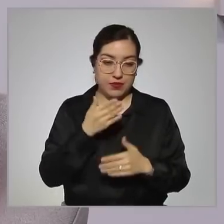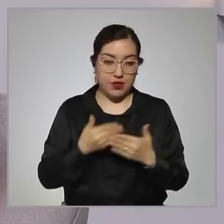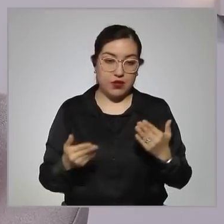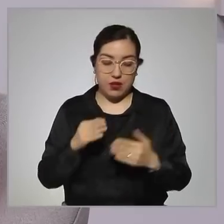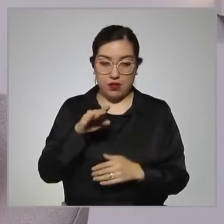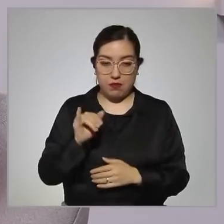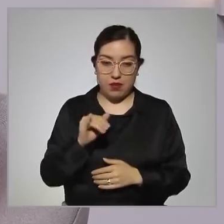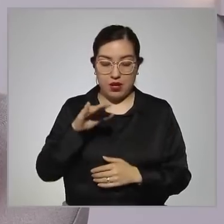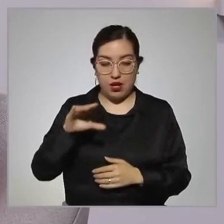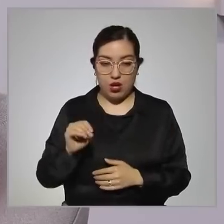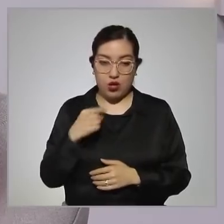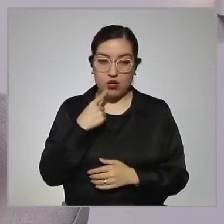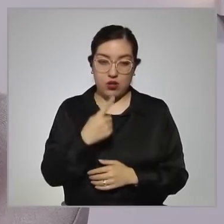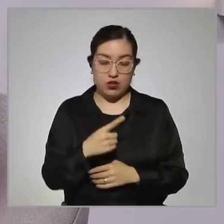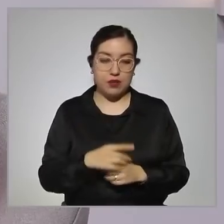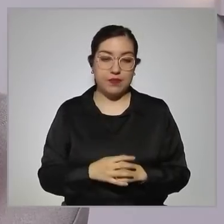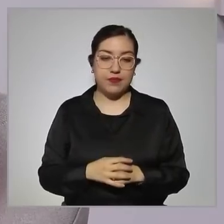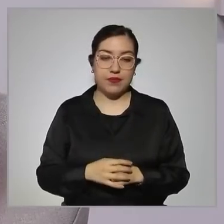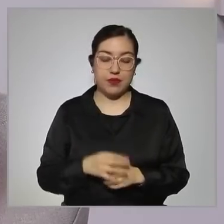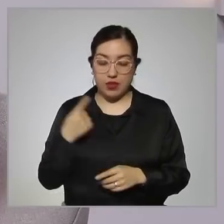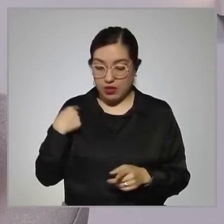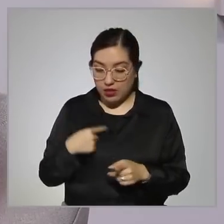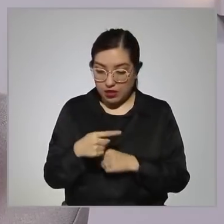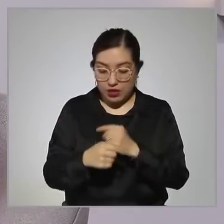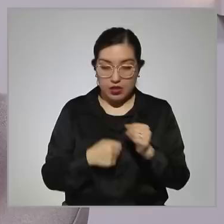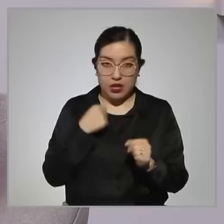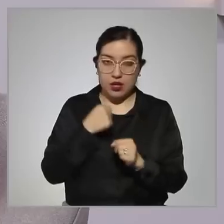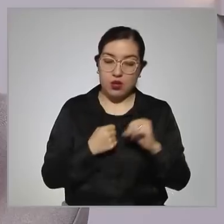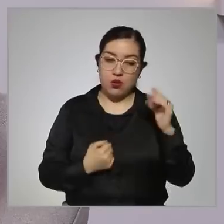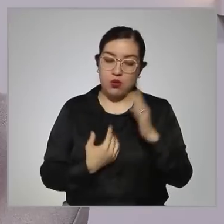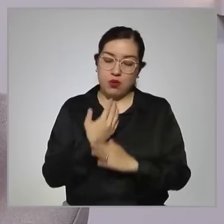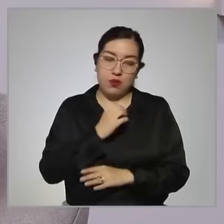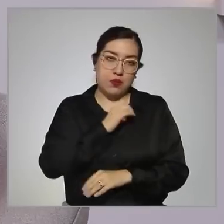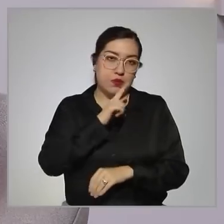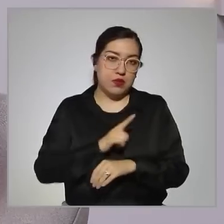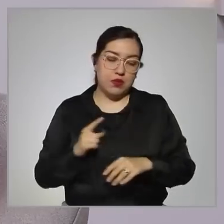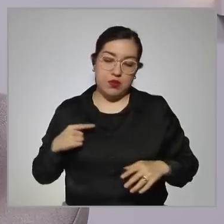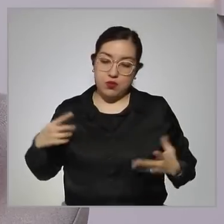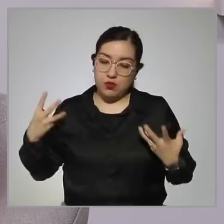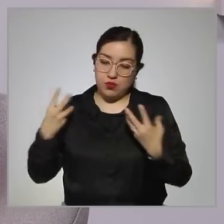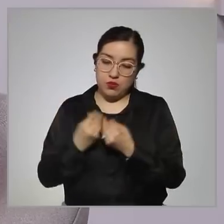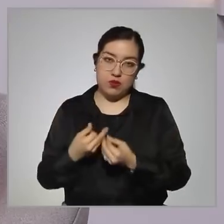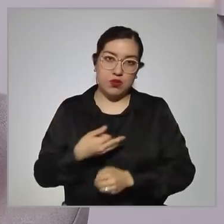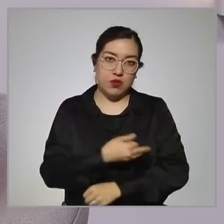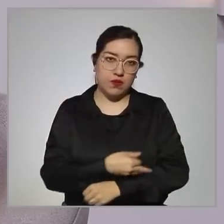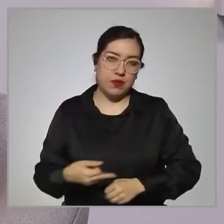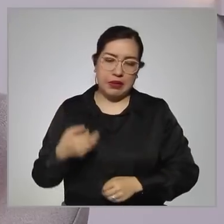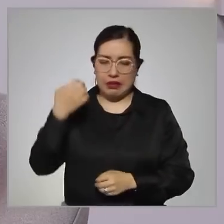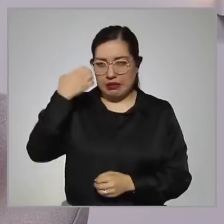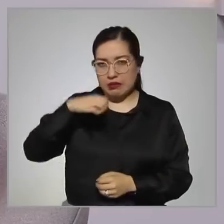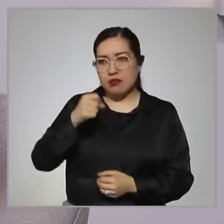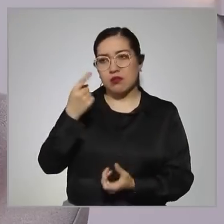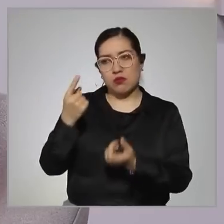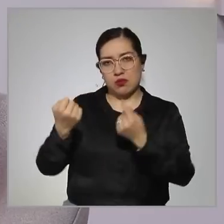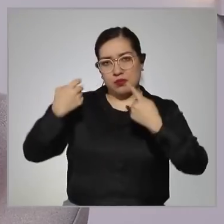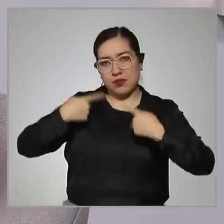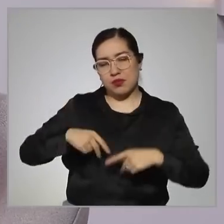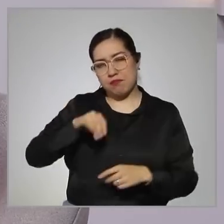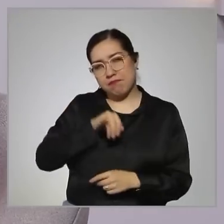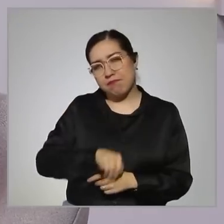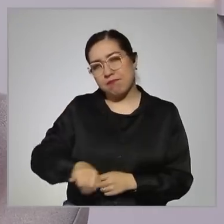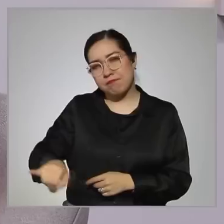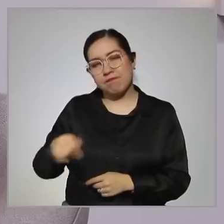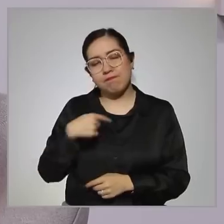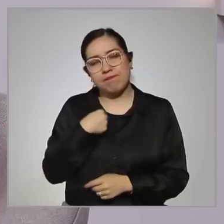dice, este año nuevo fue súper especial. Lo pasé con toda mi familia, aunque extrañamos a los que están lejos. Fue de esos momentos en los